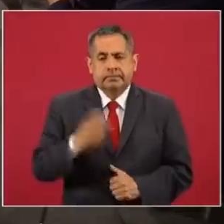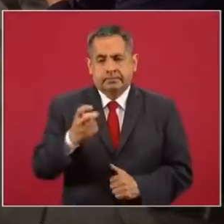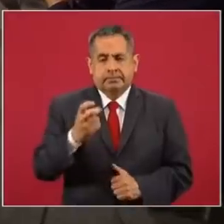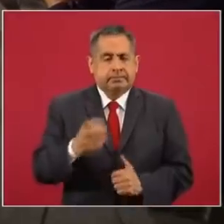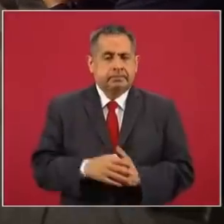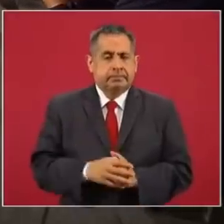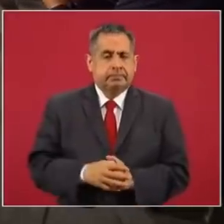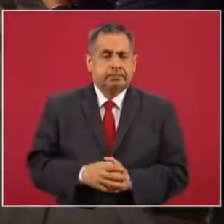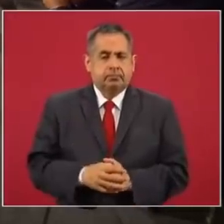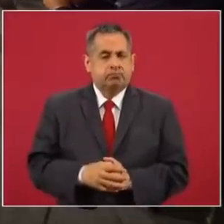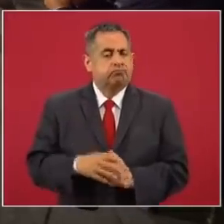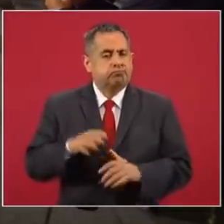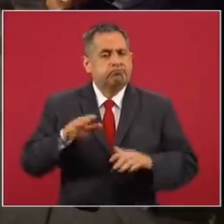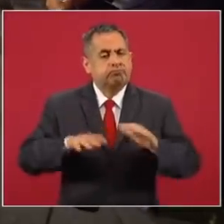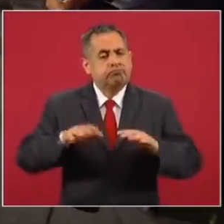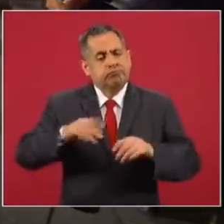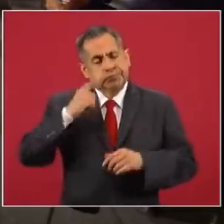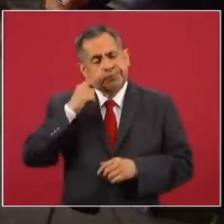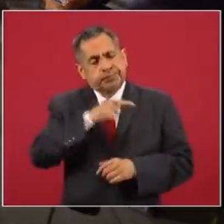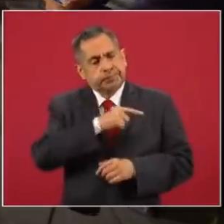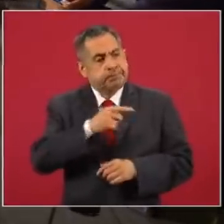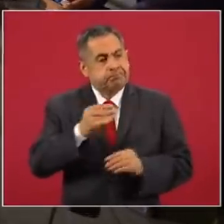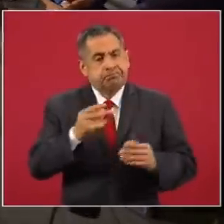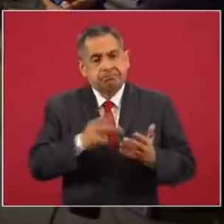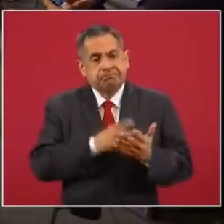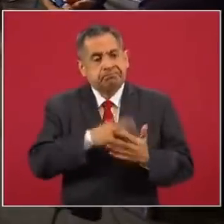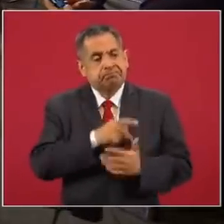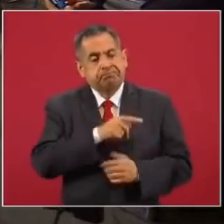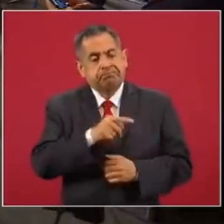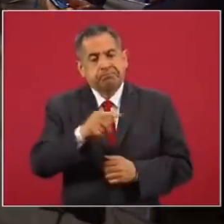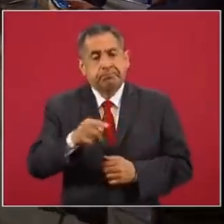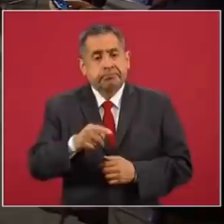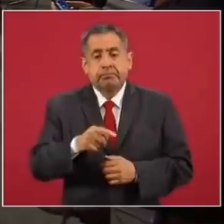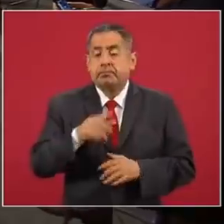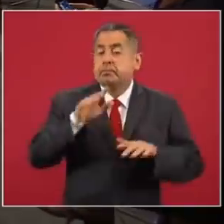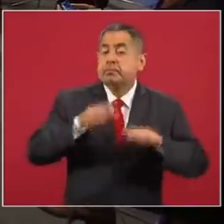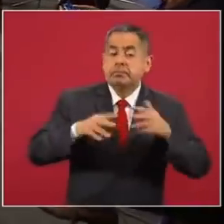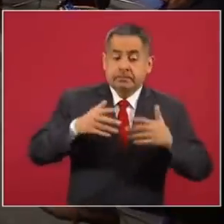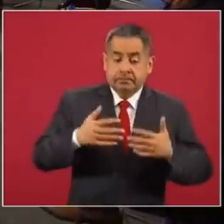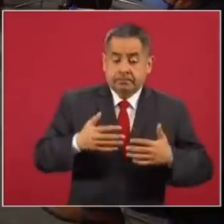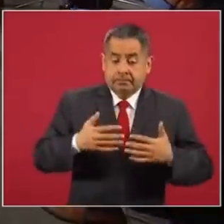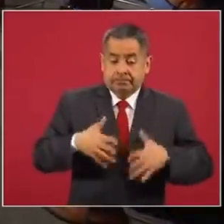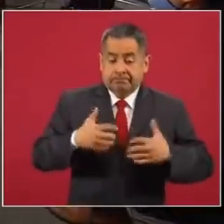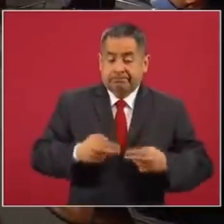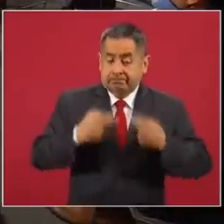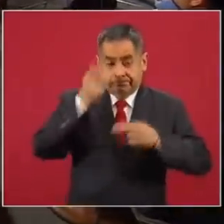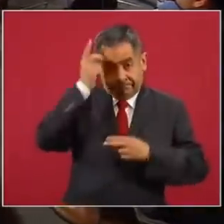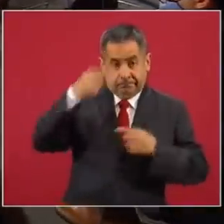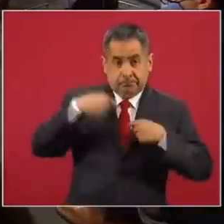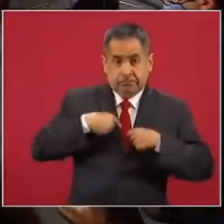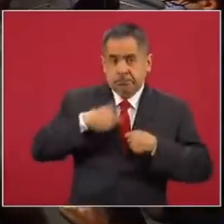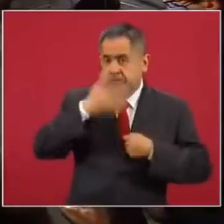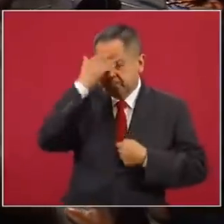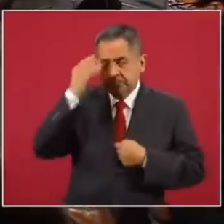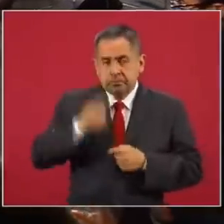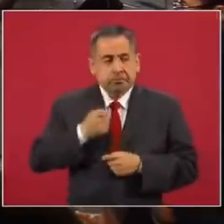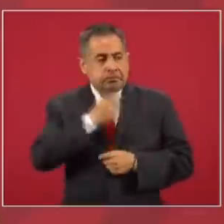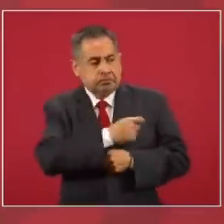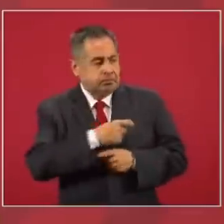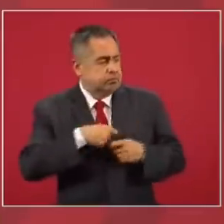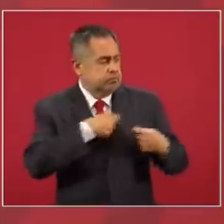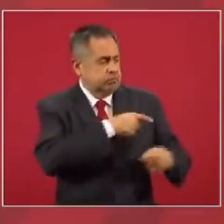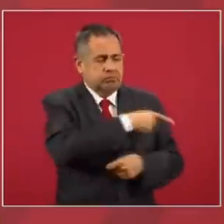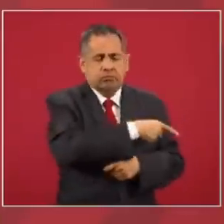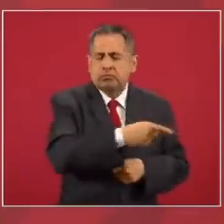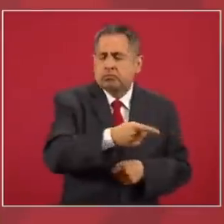Entonces, muchas veces los empresarios ni siquiera saben cómo operan estas